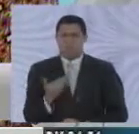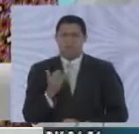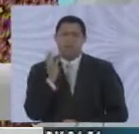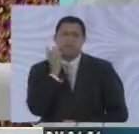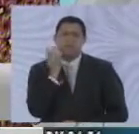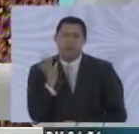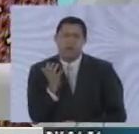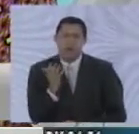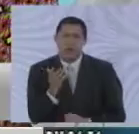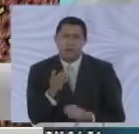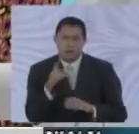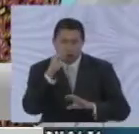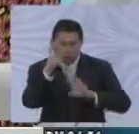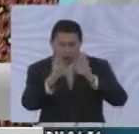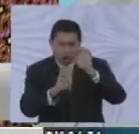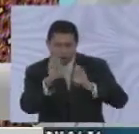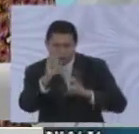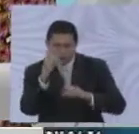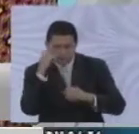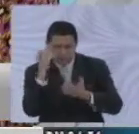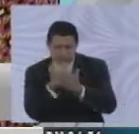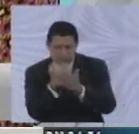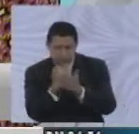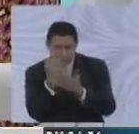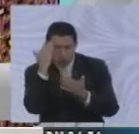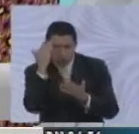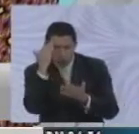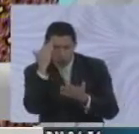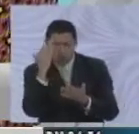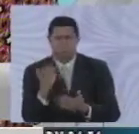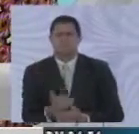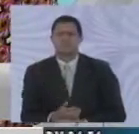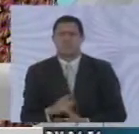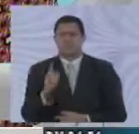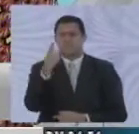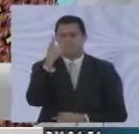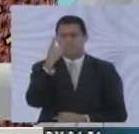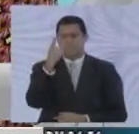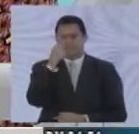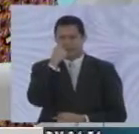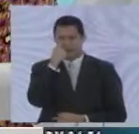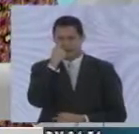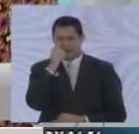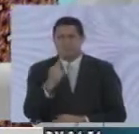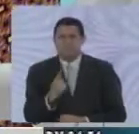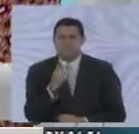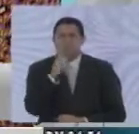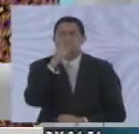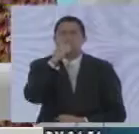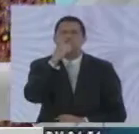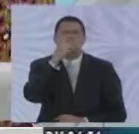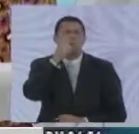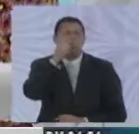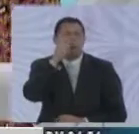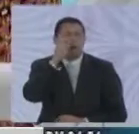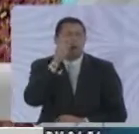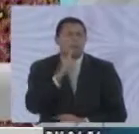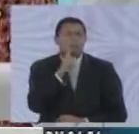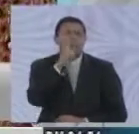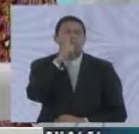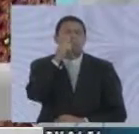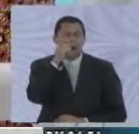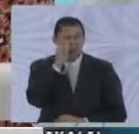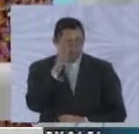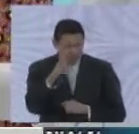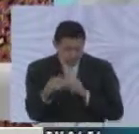hacer evaluaciones y diagnósticos en pacientes con obstrucción nasal sin haber hecho esa endoscopia. Posteriormente,